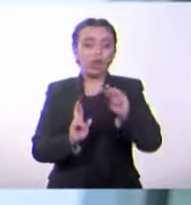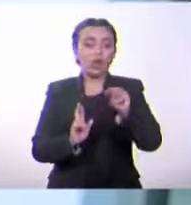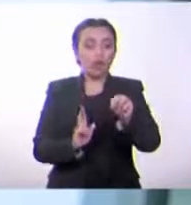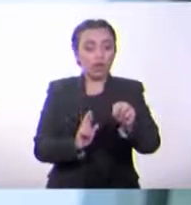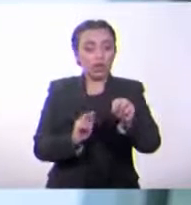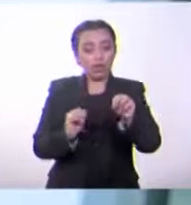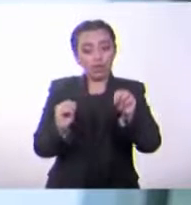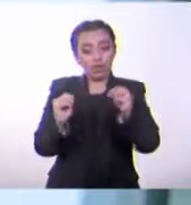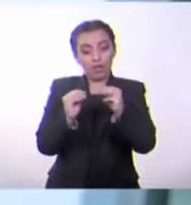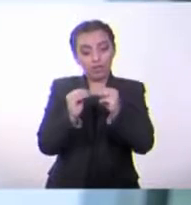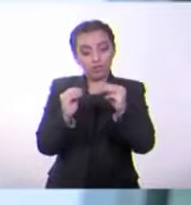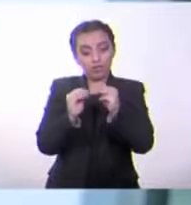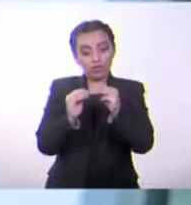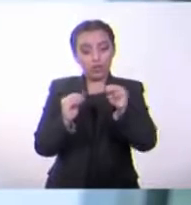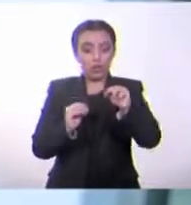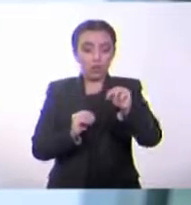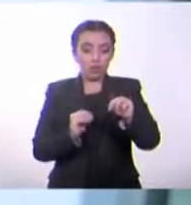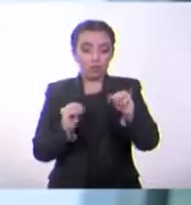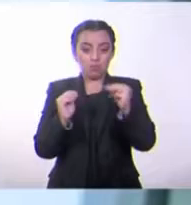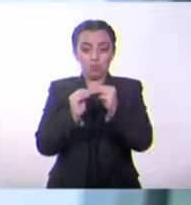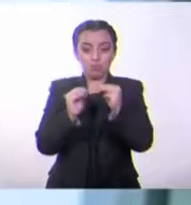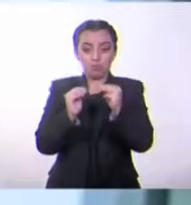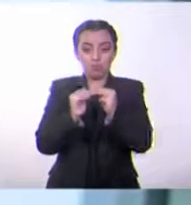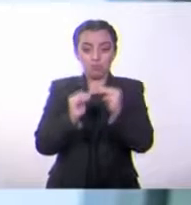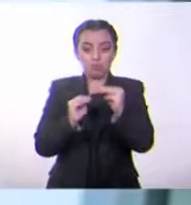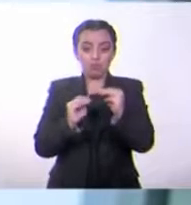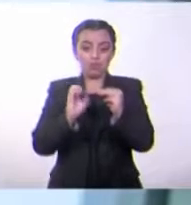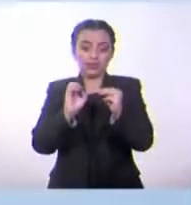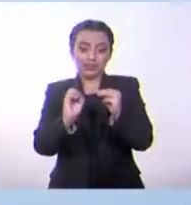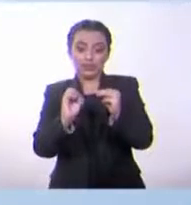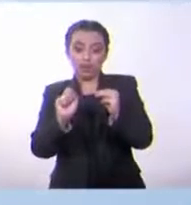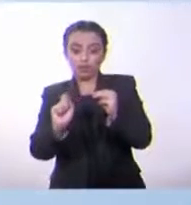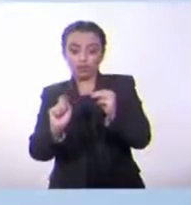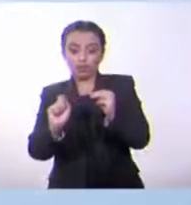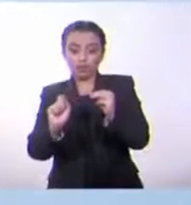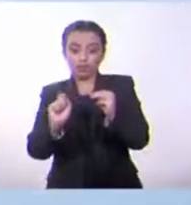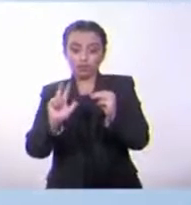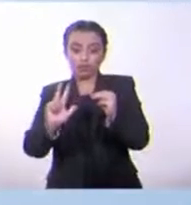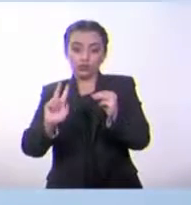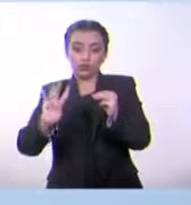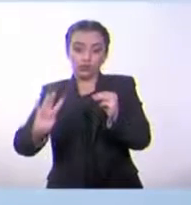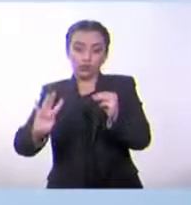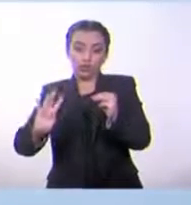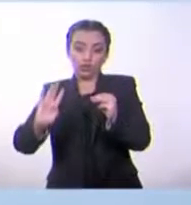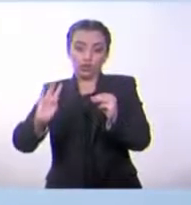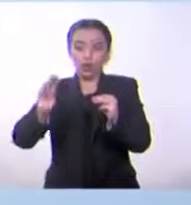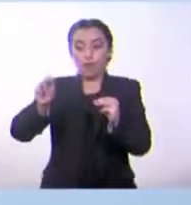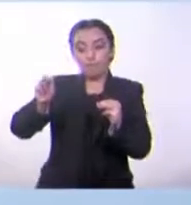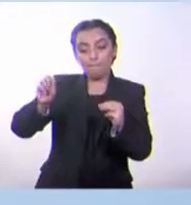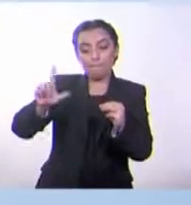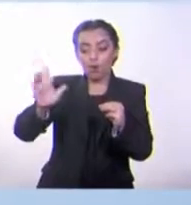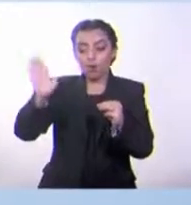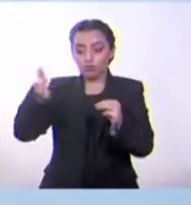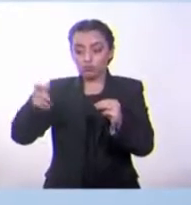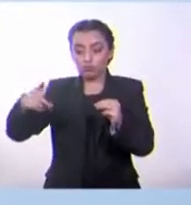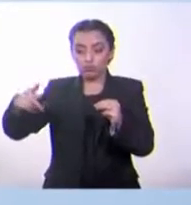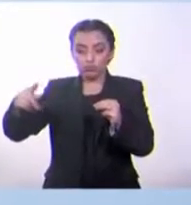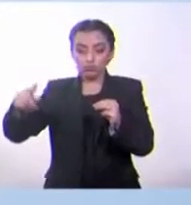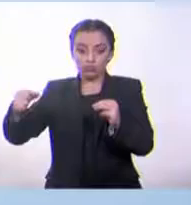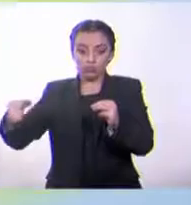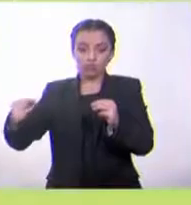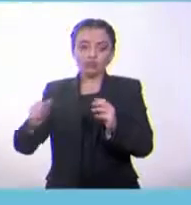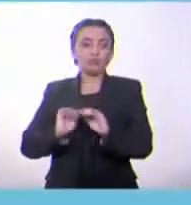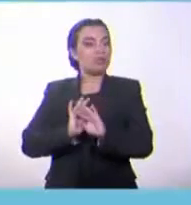0.34 mol sobre kilogramo, y de esa manera hemos calculado la molalidad.